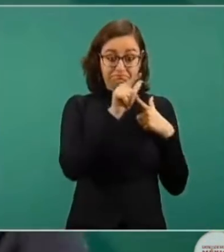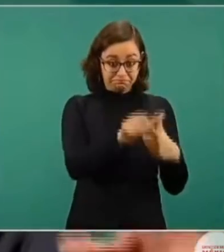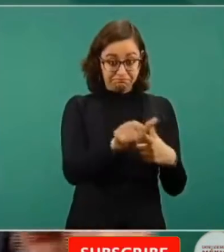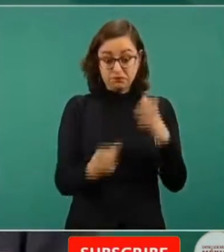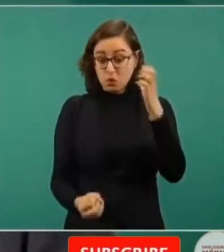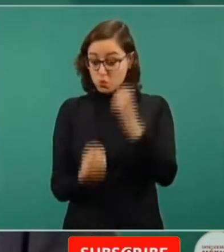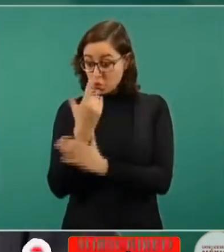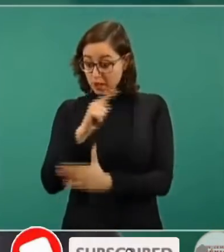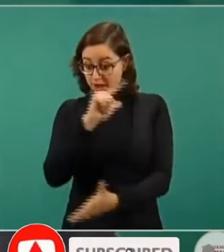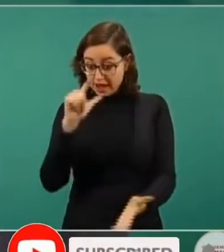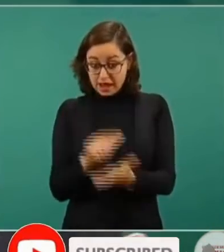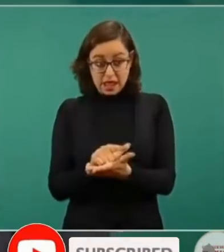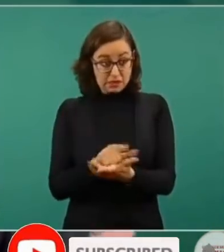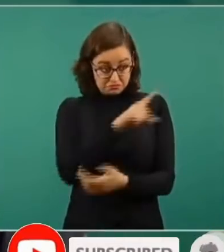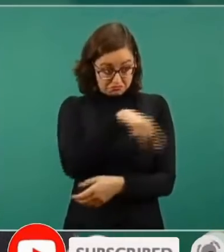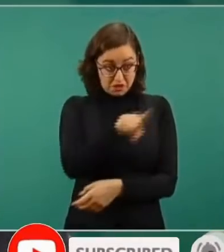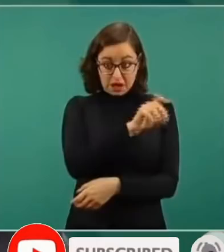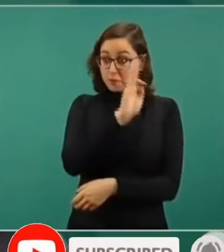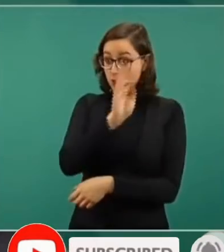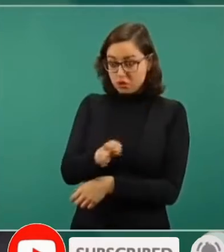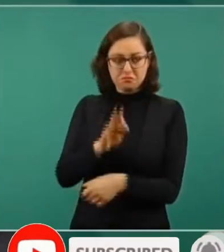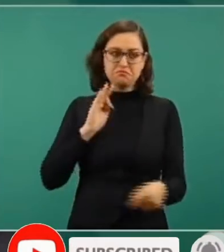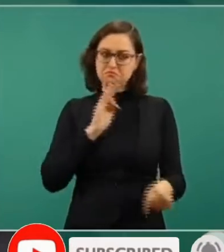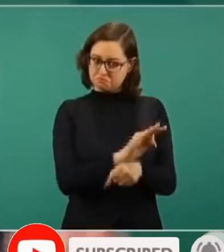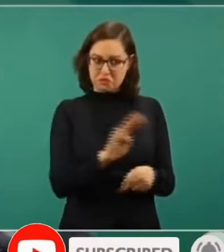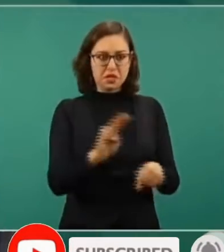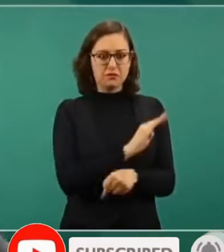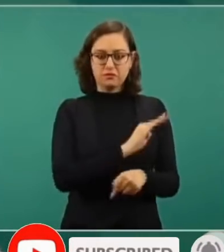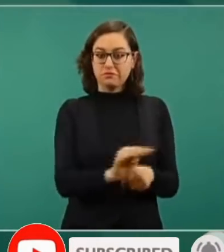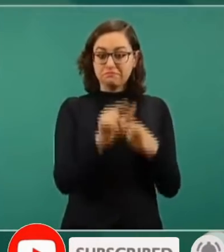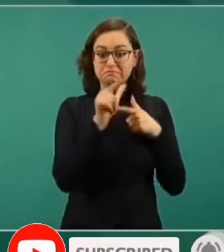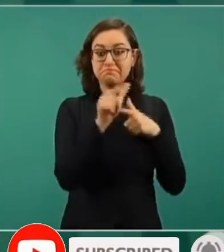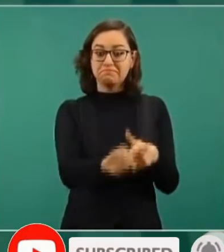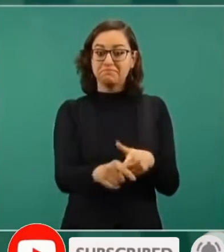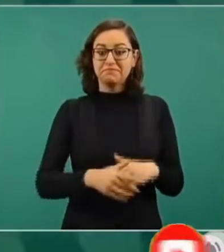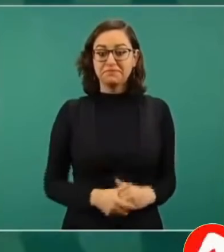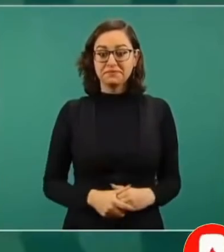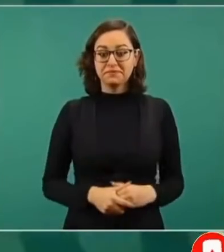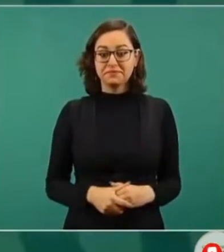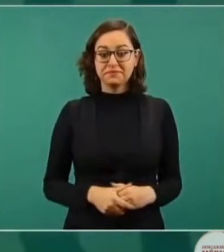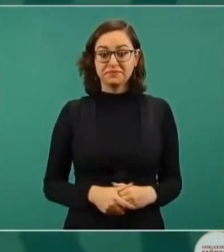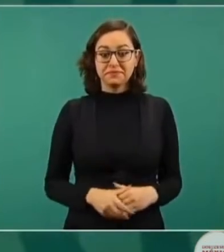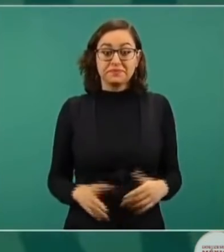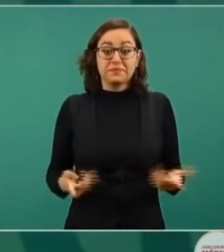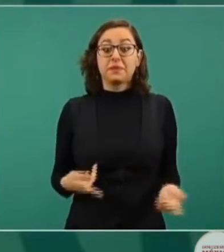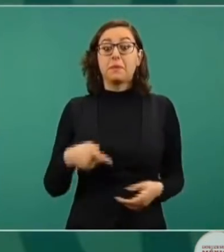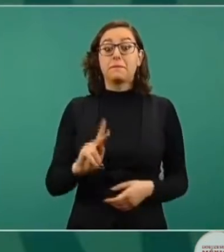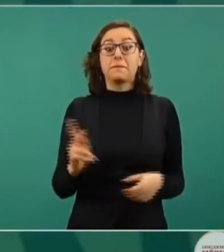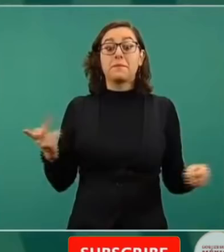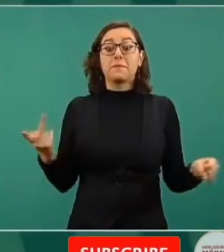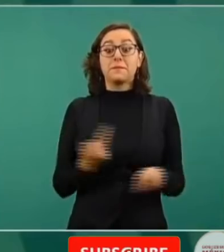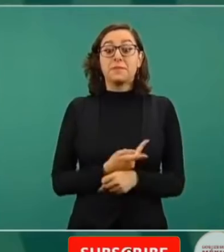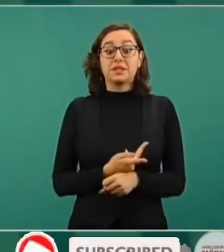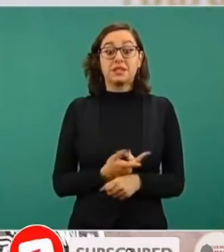los meten, ¿verdad? Pero como entrará un sistema de mercado, en todo se oponen a